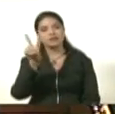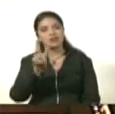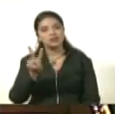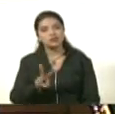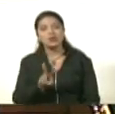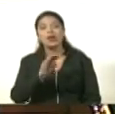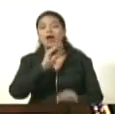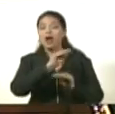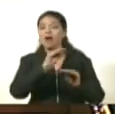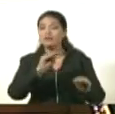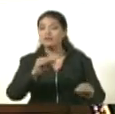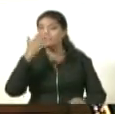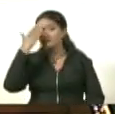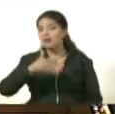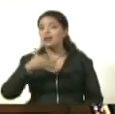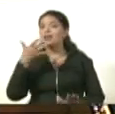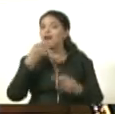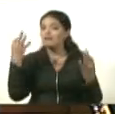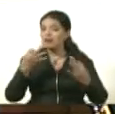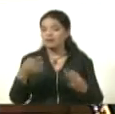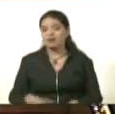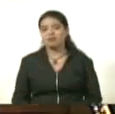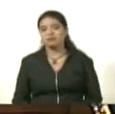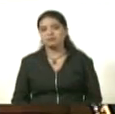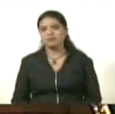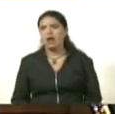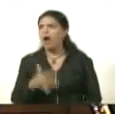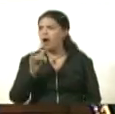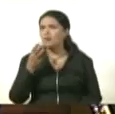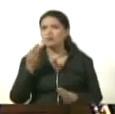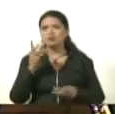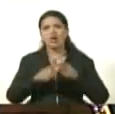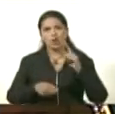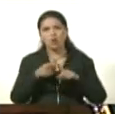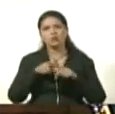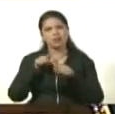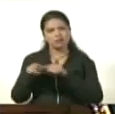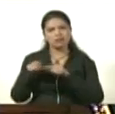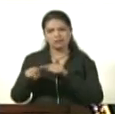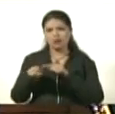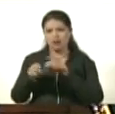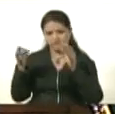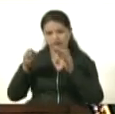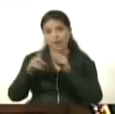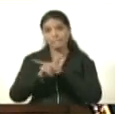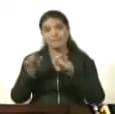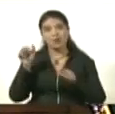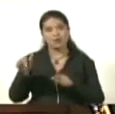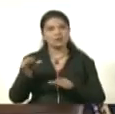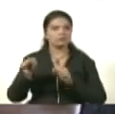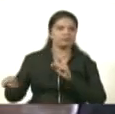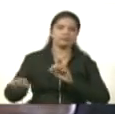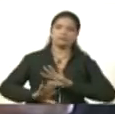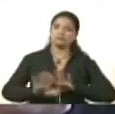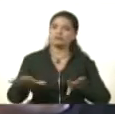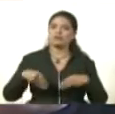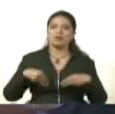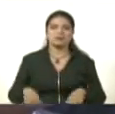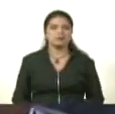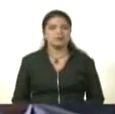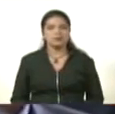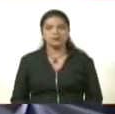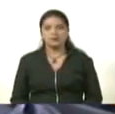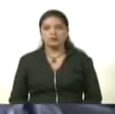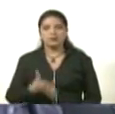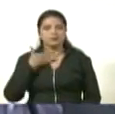Reporten a sus capitales la realidad. Hay muchas cosas por criticar, pero esto es para condenar. Esto no es